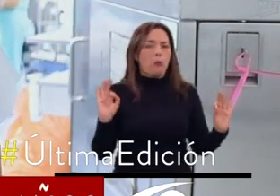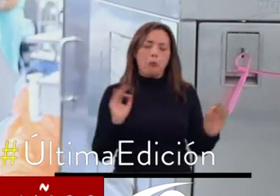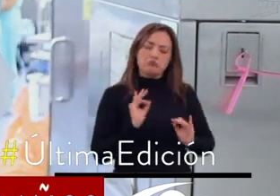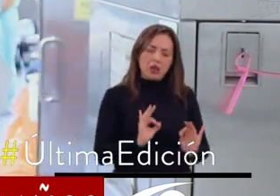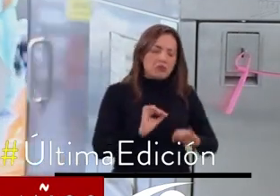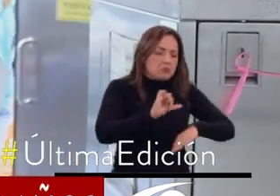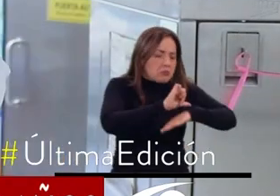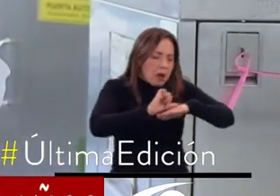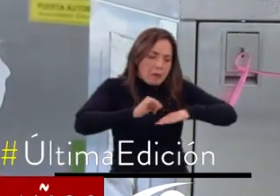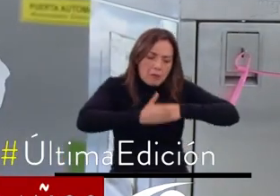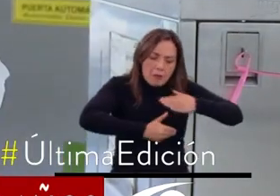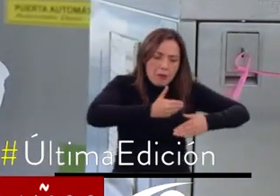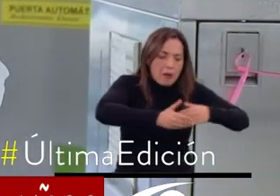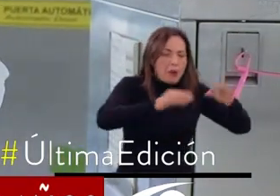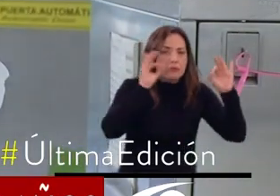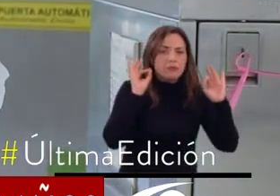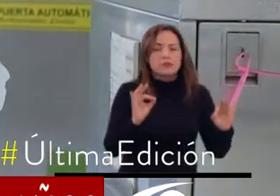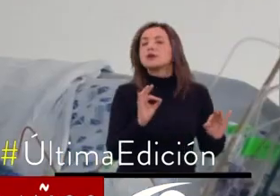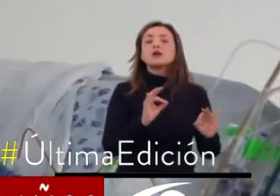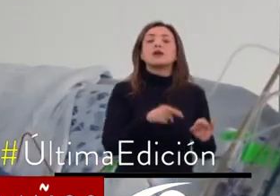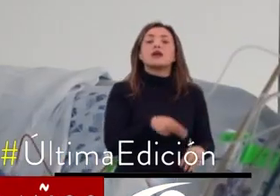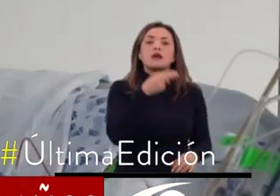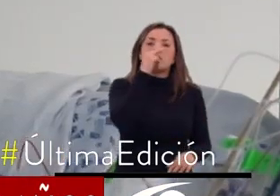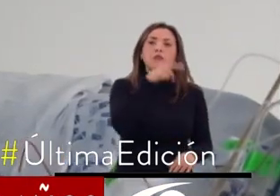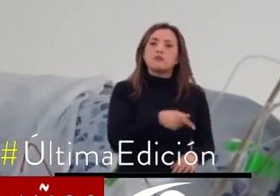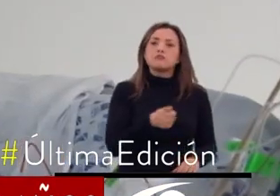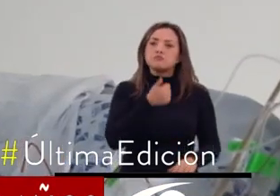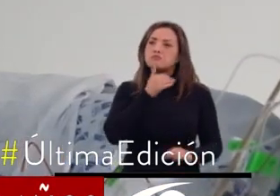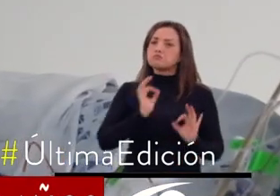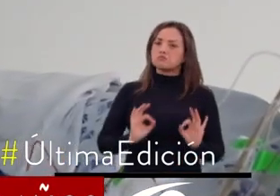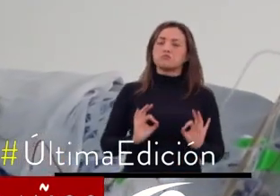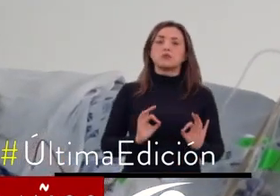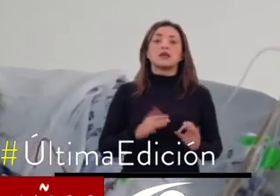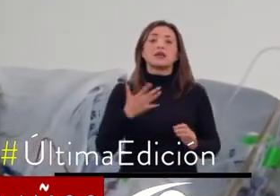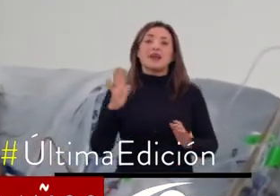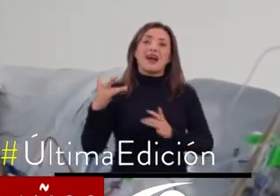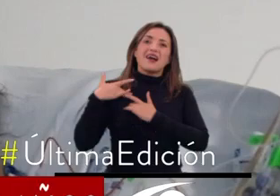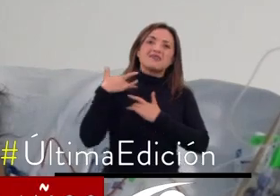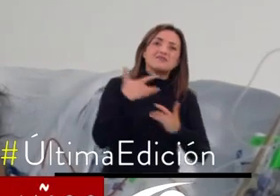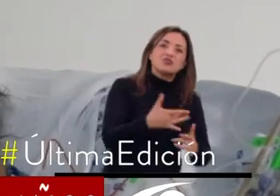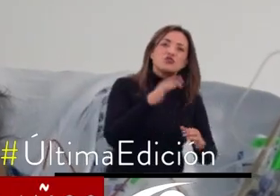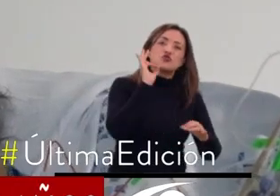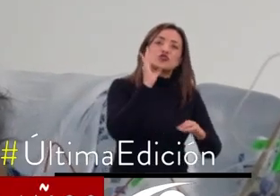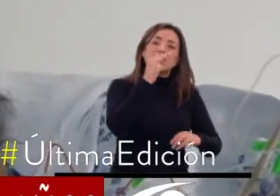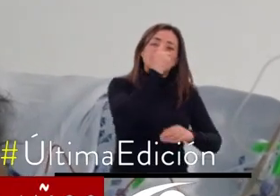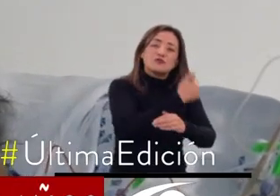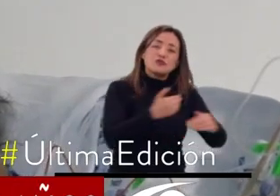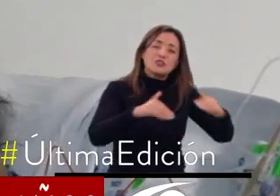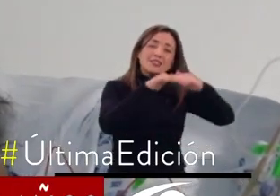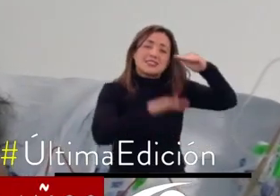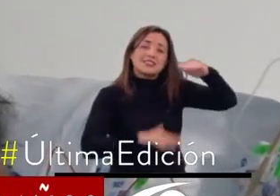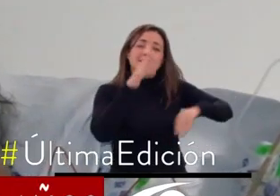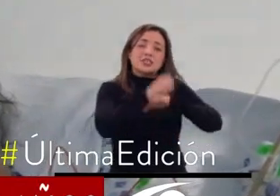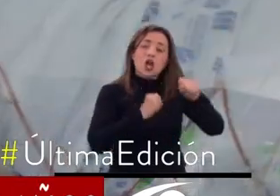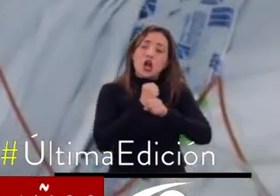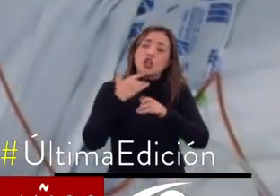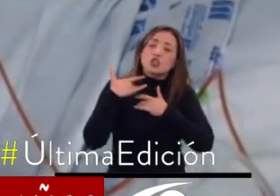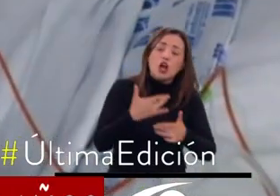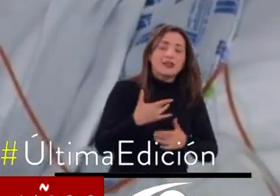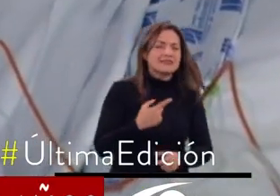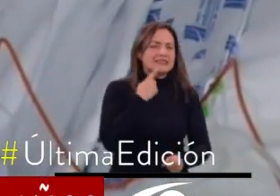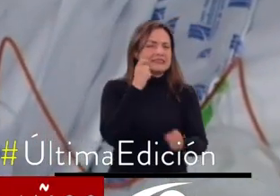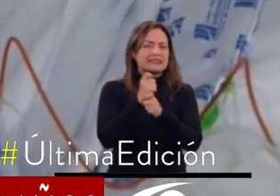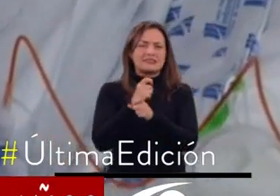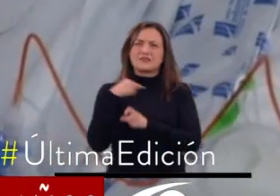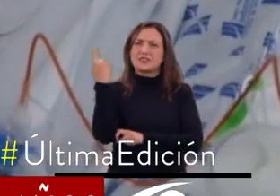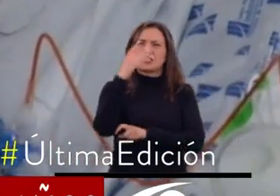y la niña ha tolerado. La donación de órganos en menores de 5 años es muy baja en Colombia, entre otras razones